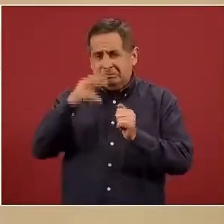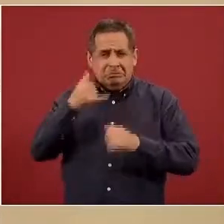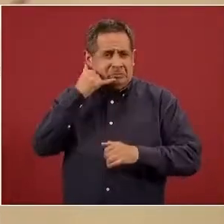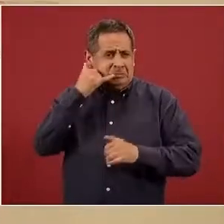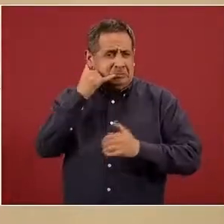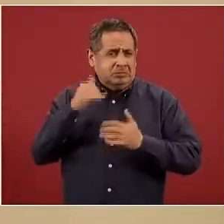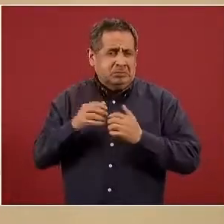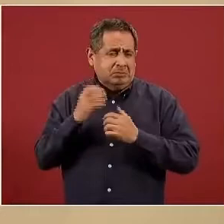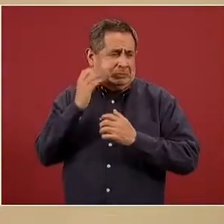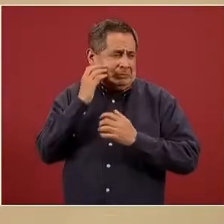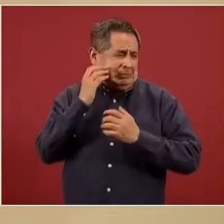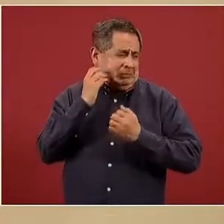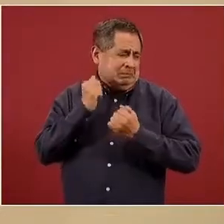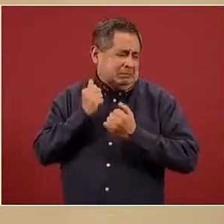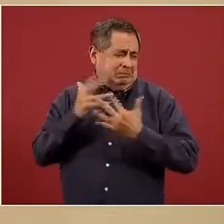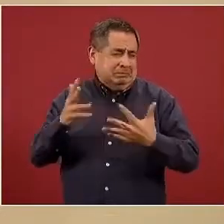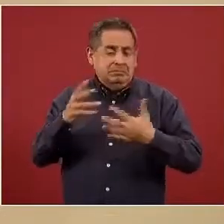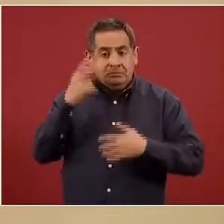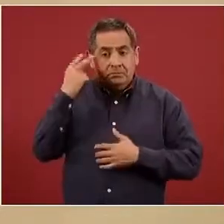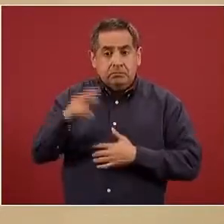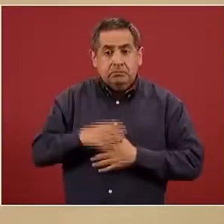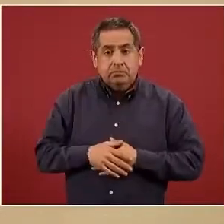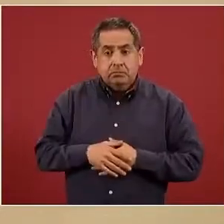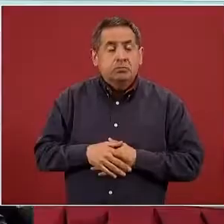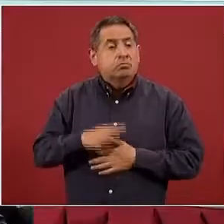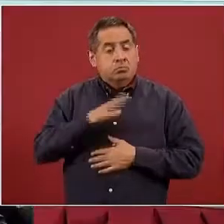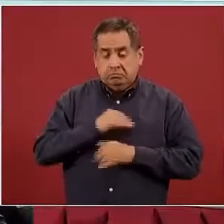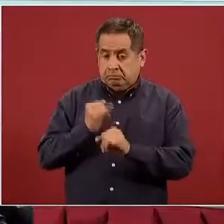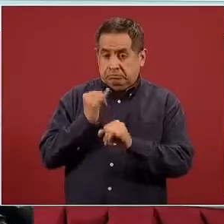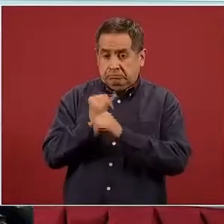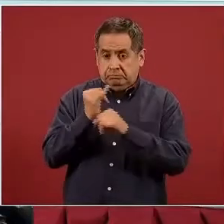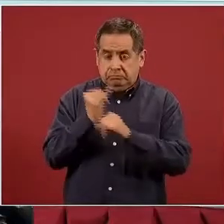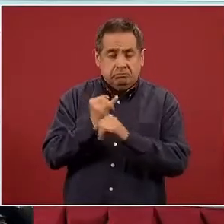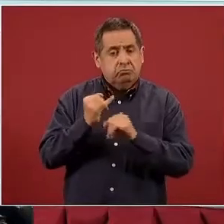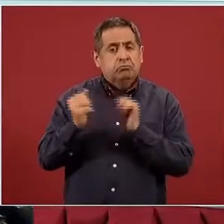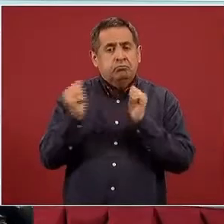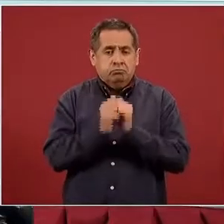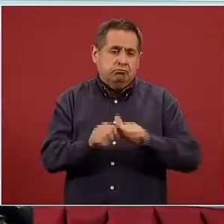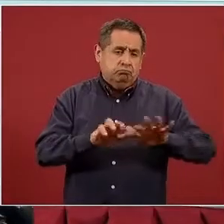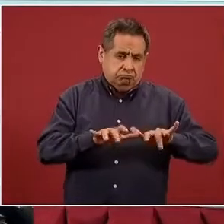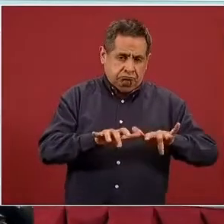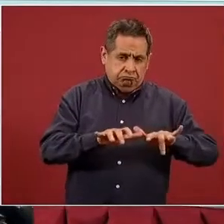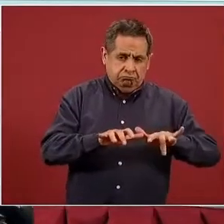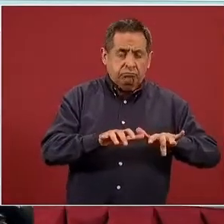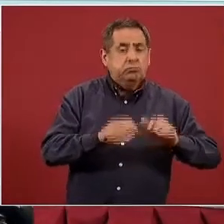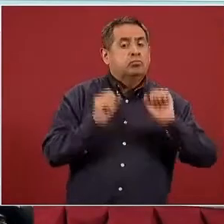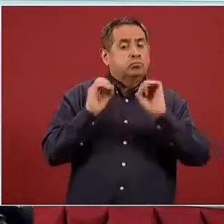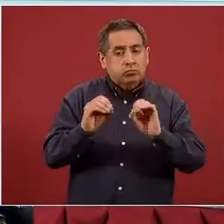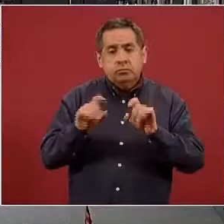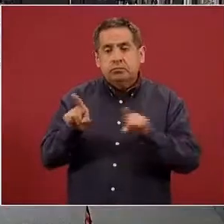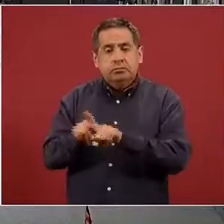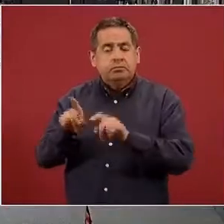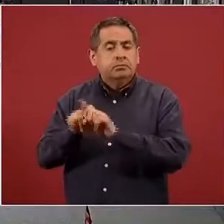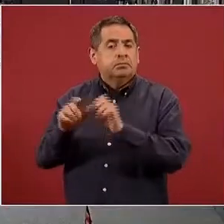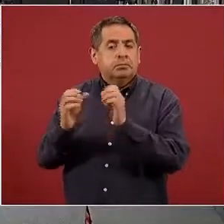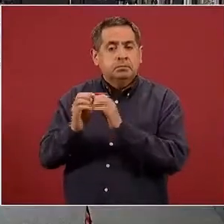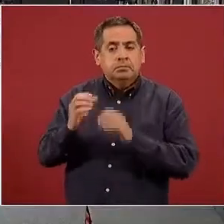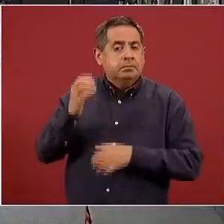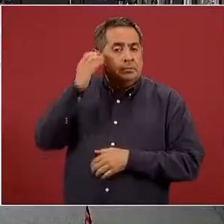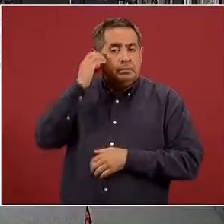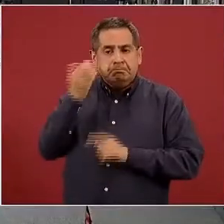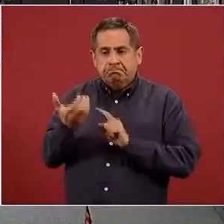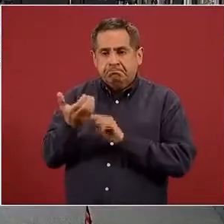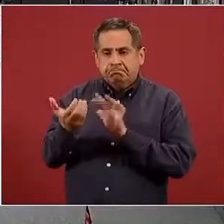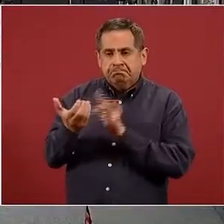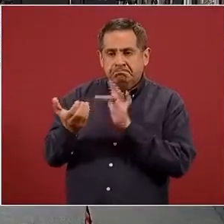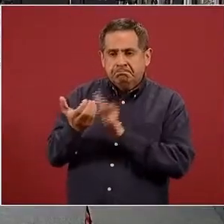Vean nada más esa proporción. Se puede tener acceso a Internet no solo a través de computadoras, sino también a través de teléfonos